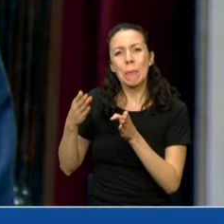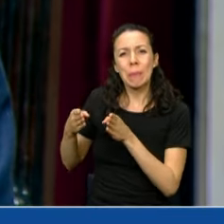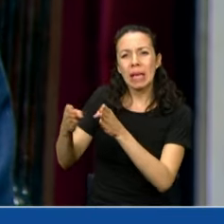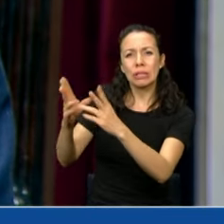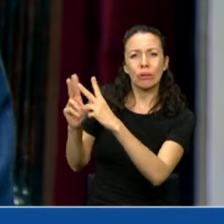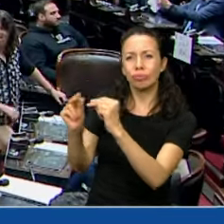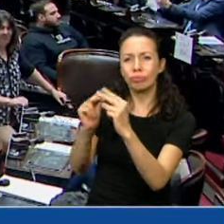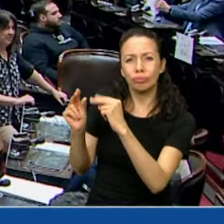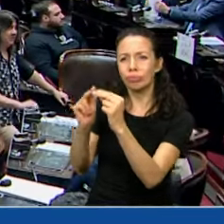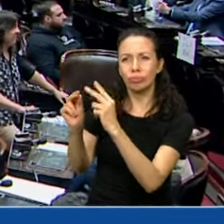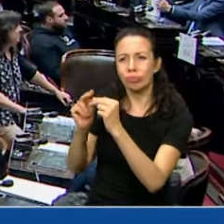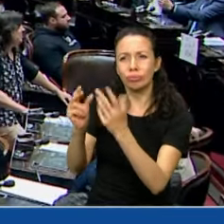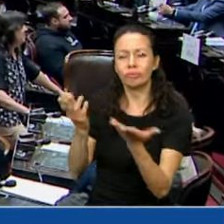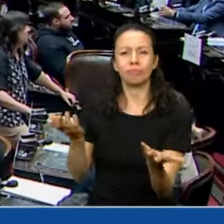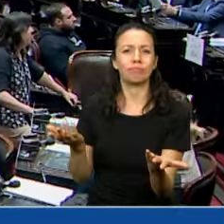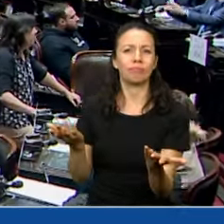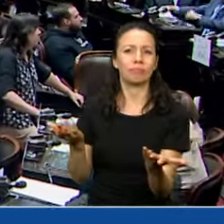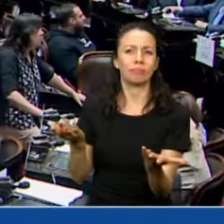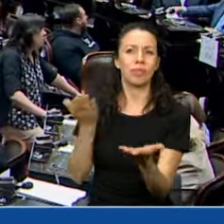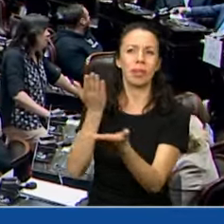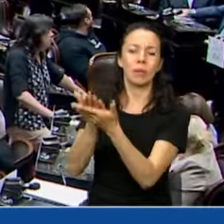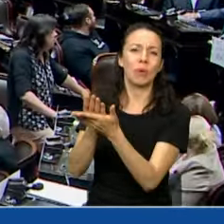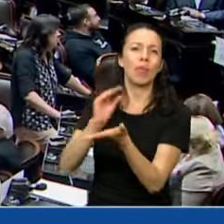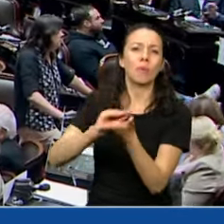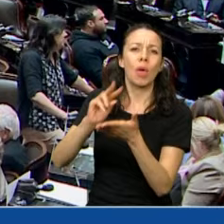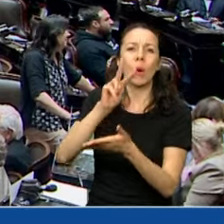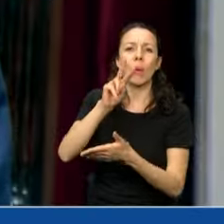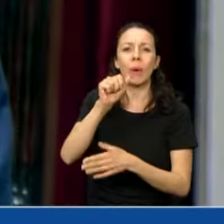pasillo diputado diputado